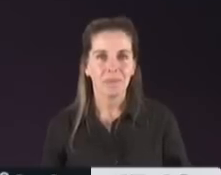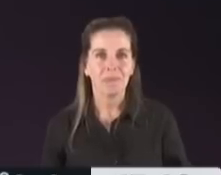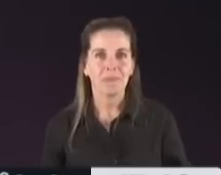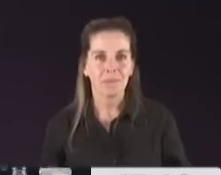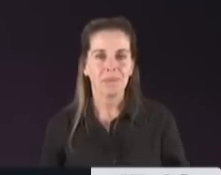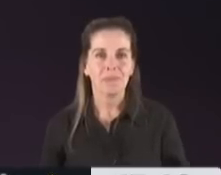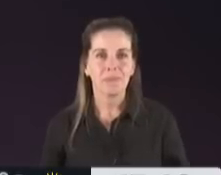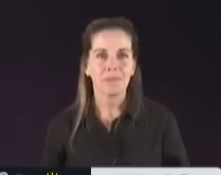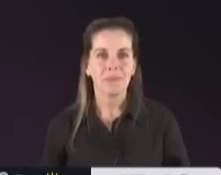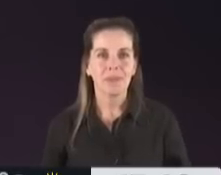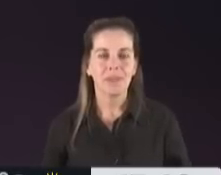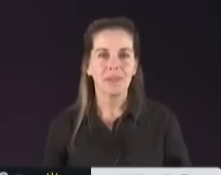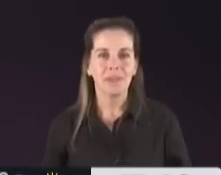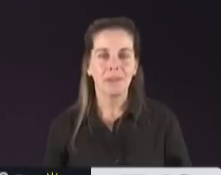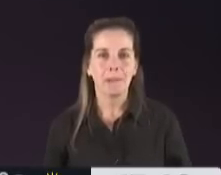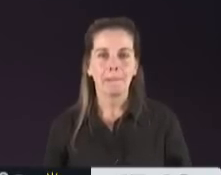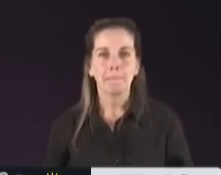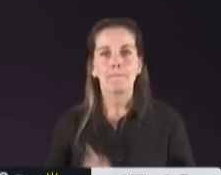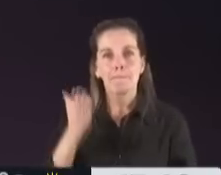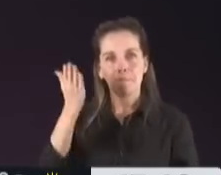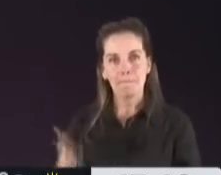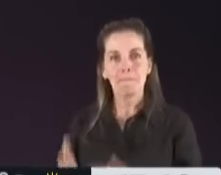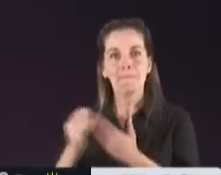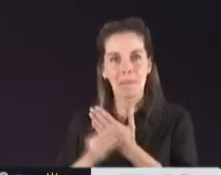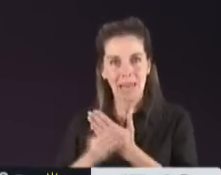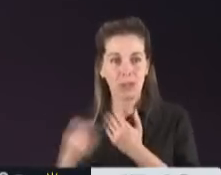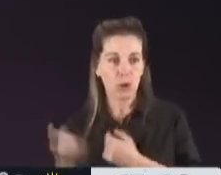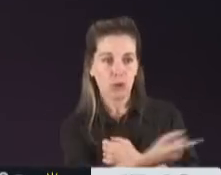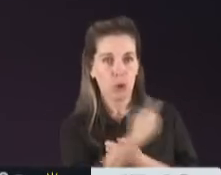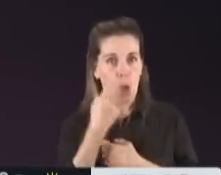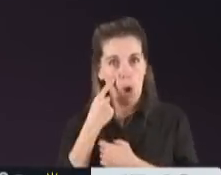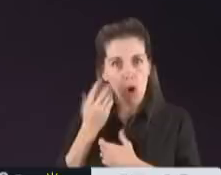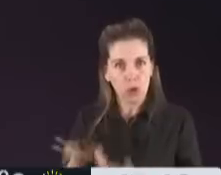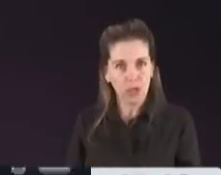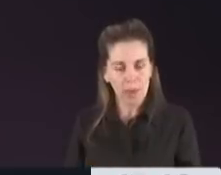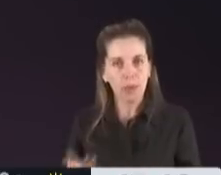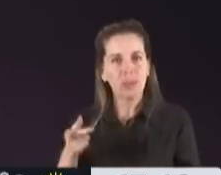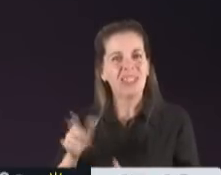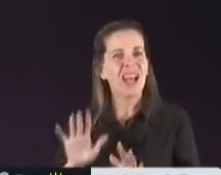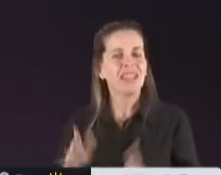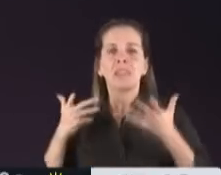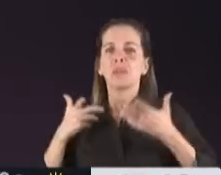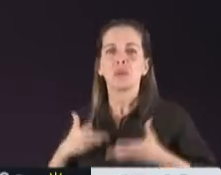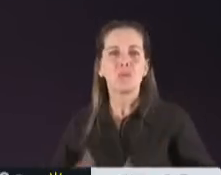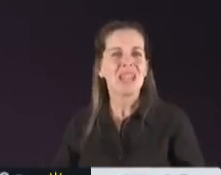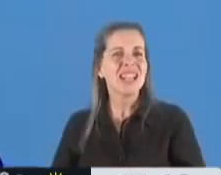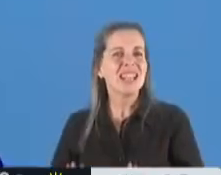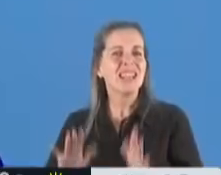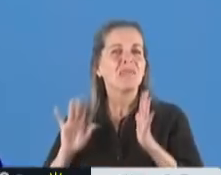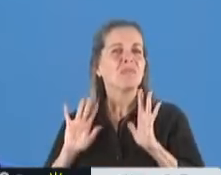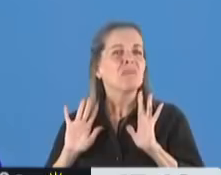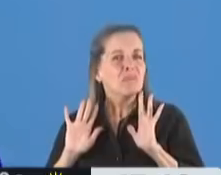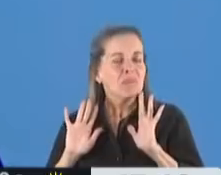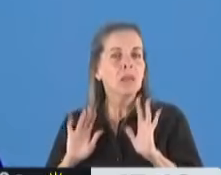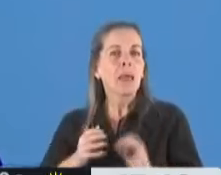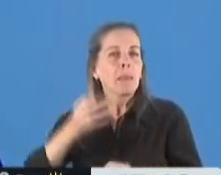Gabriel, a quien todos nosotros conocemos, tiene la condición de la humildad y de la austeridad, algo que viene muy bien